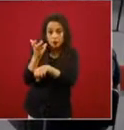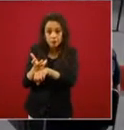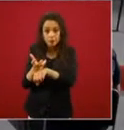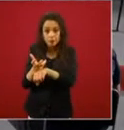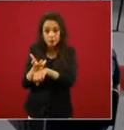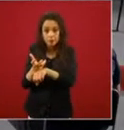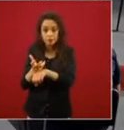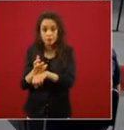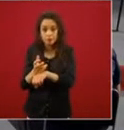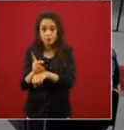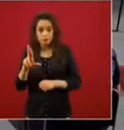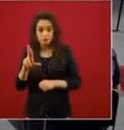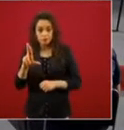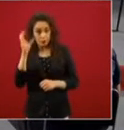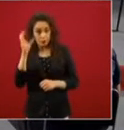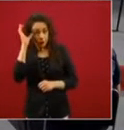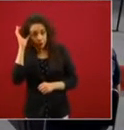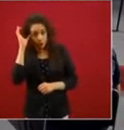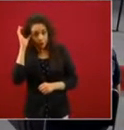ProChina,